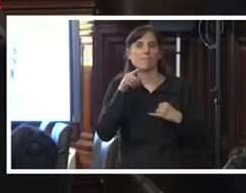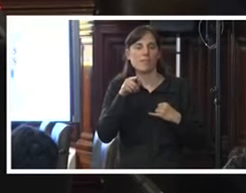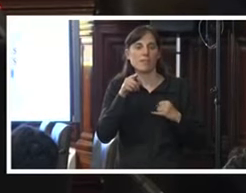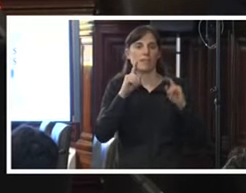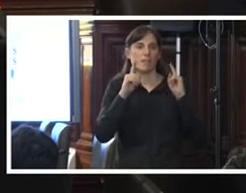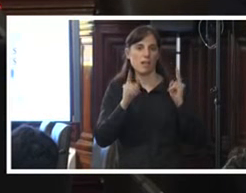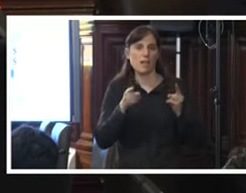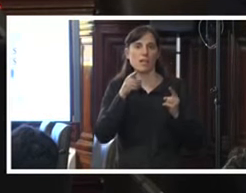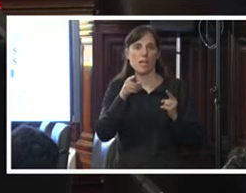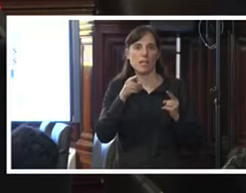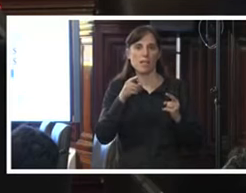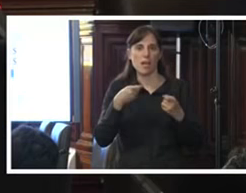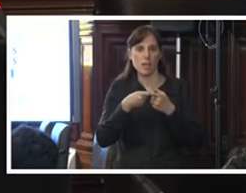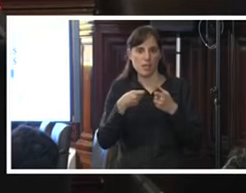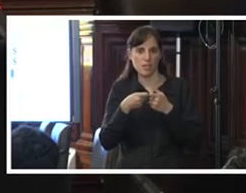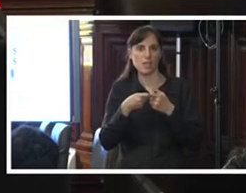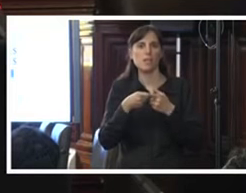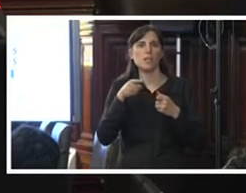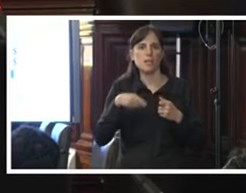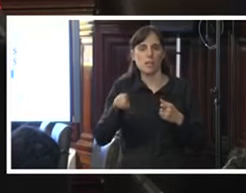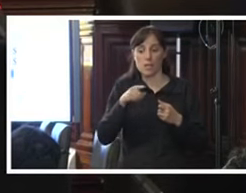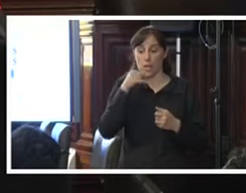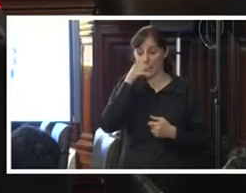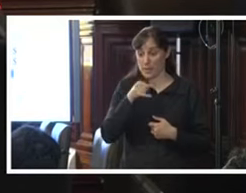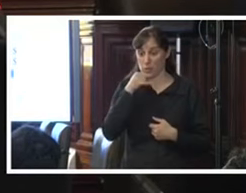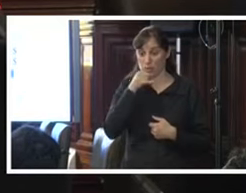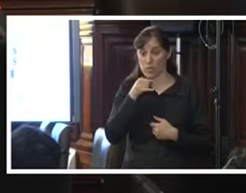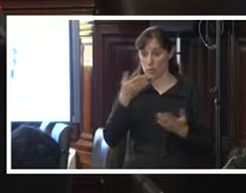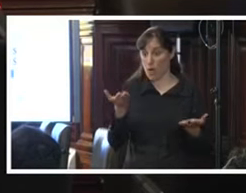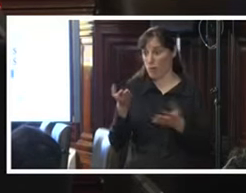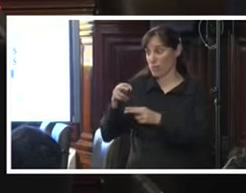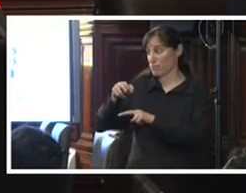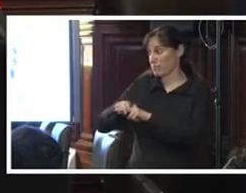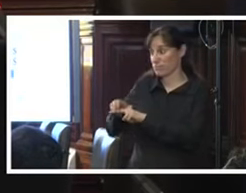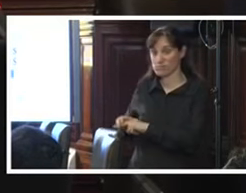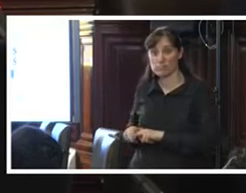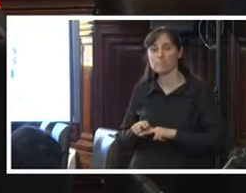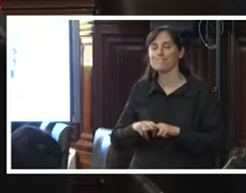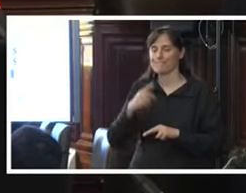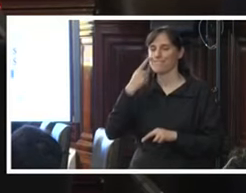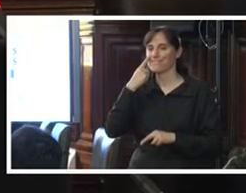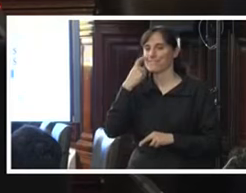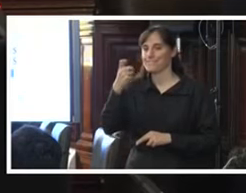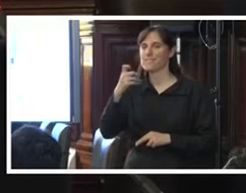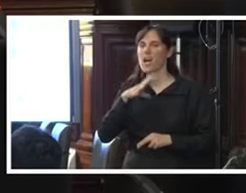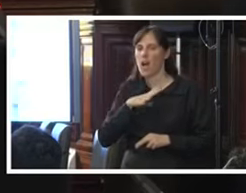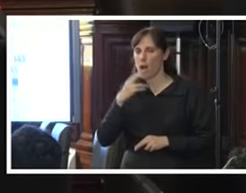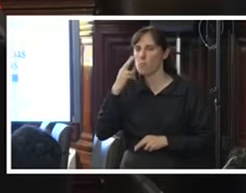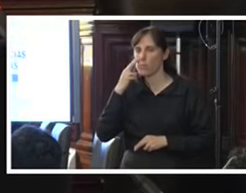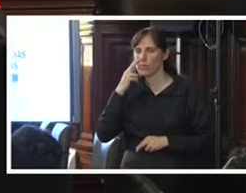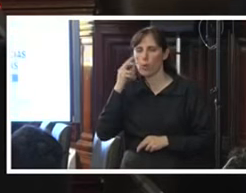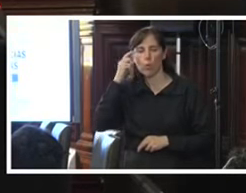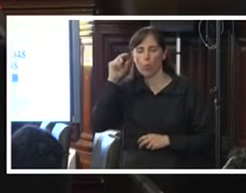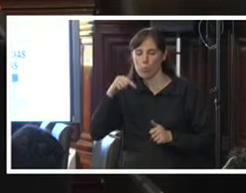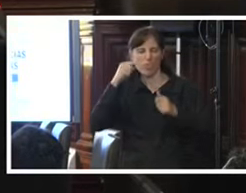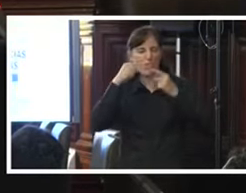las organizaciones lgtb que estamos presentándonos ante estas ante esta audiencia hemos identificado problemáticas comunes